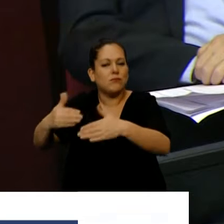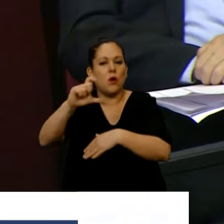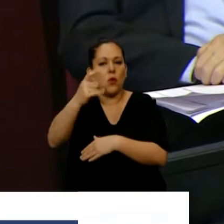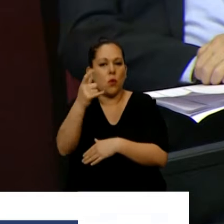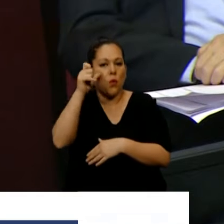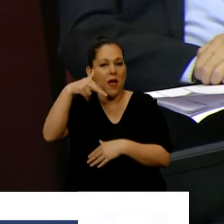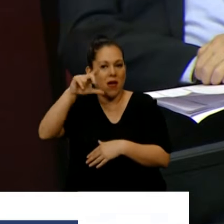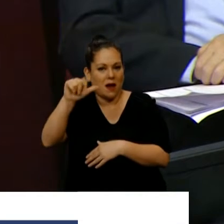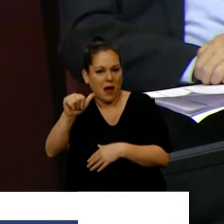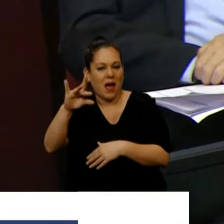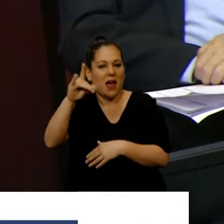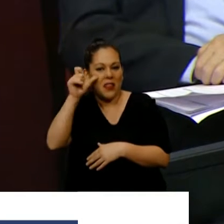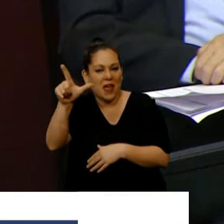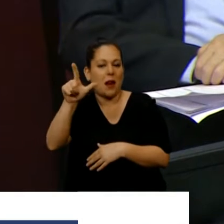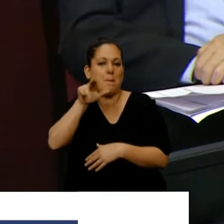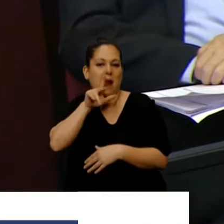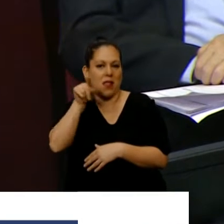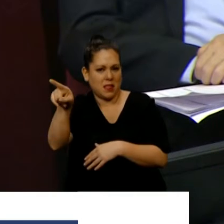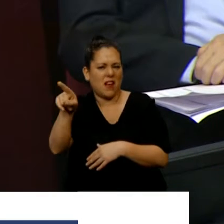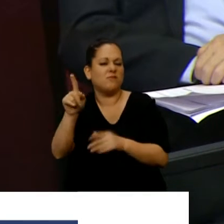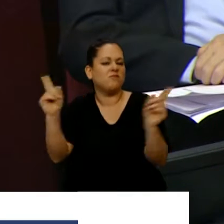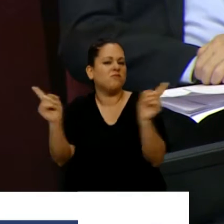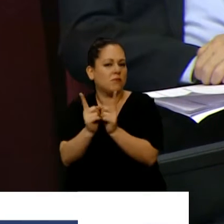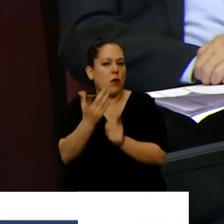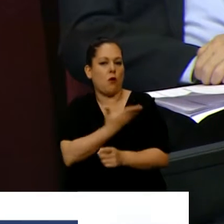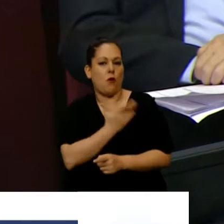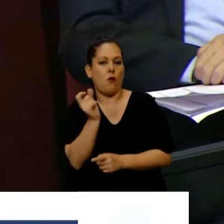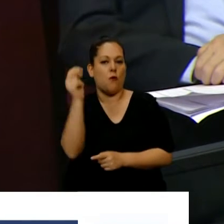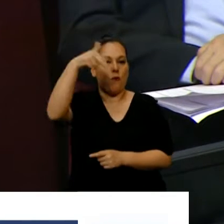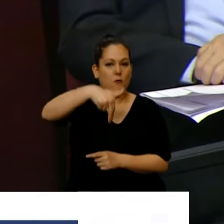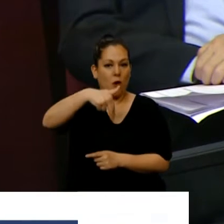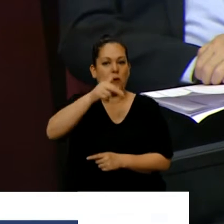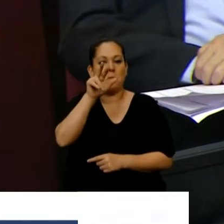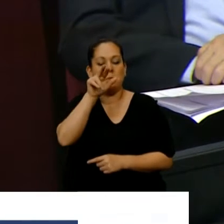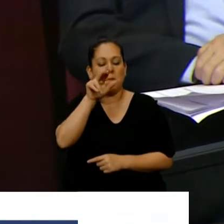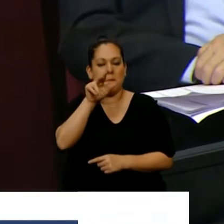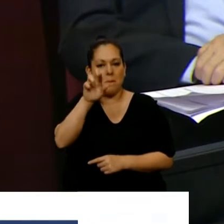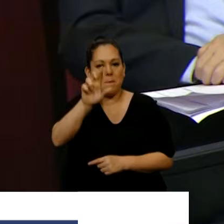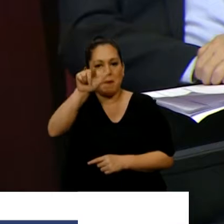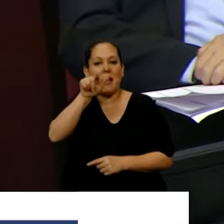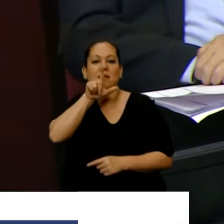Plata, denominado FONPLATA. Expediente 92S20.